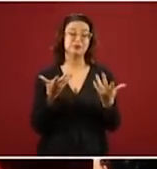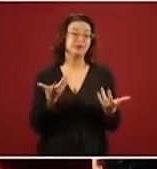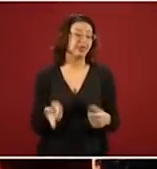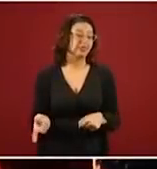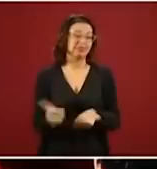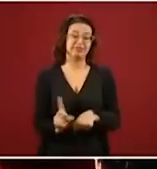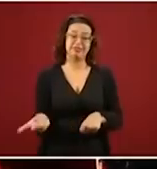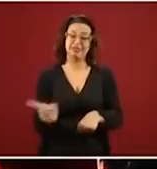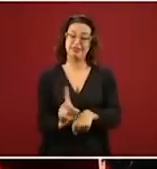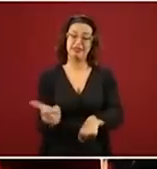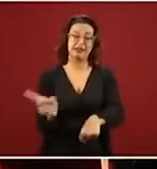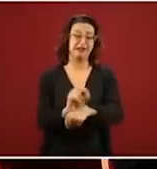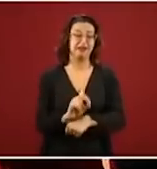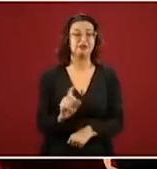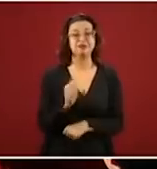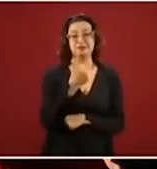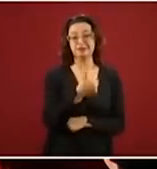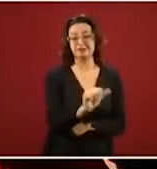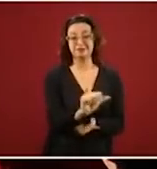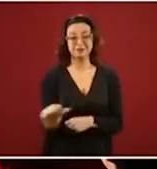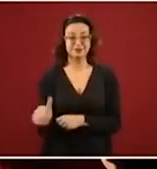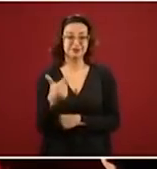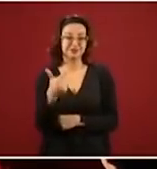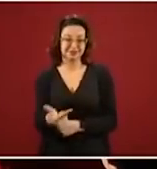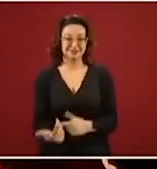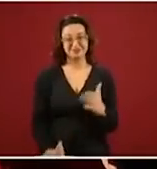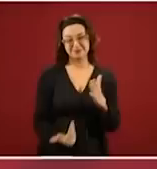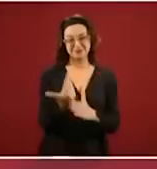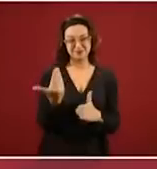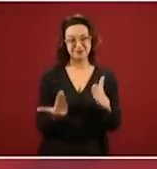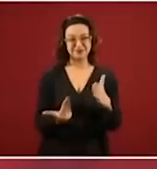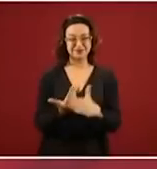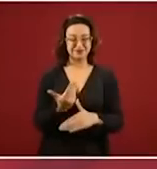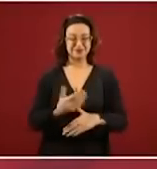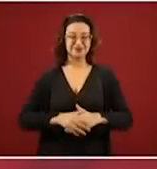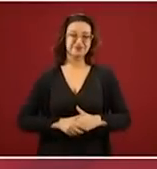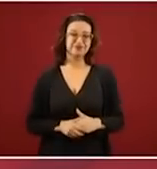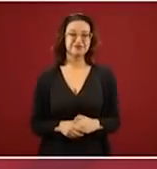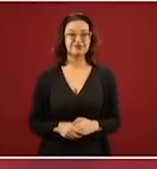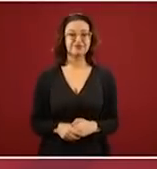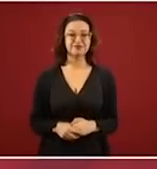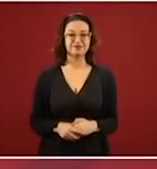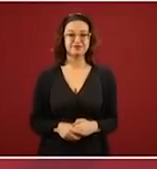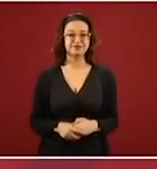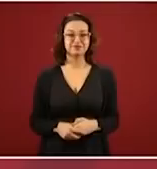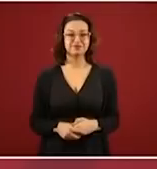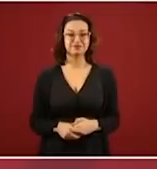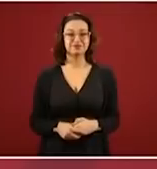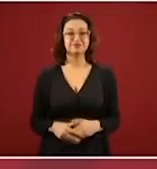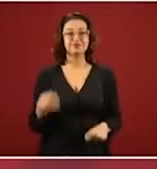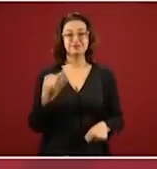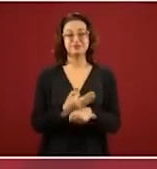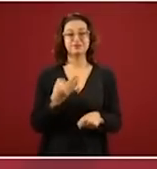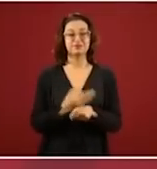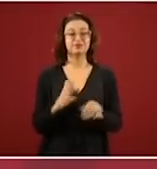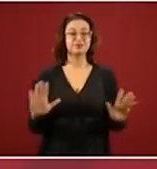a 7 de la mañana vamos a y presentar